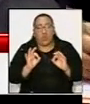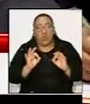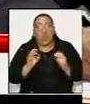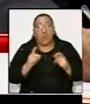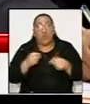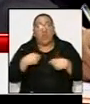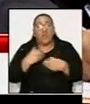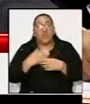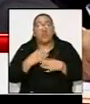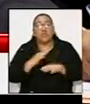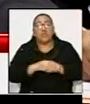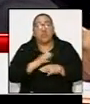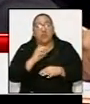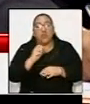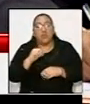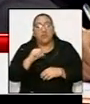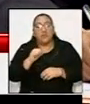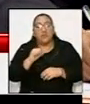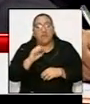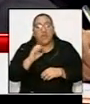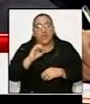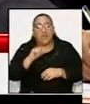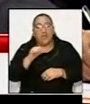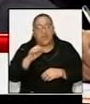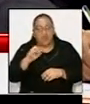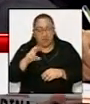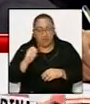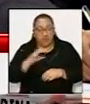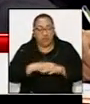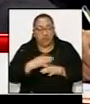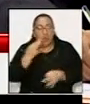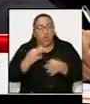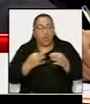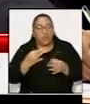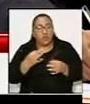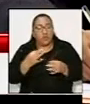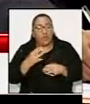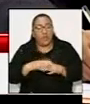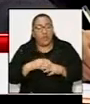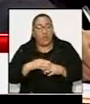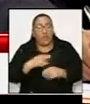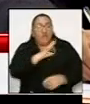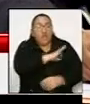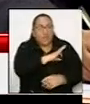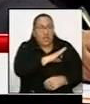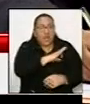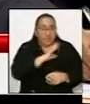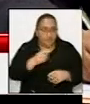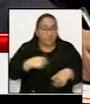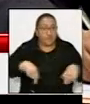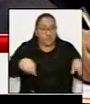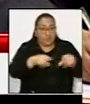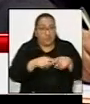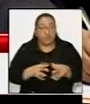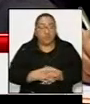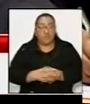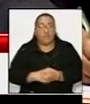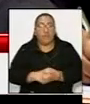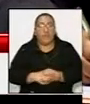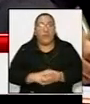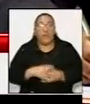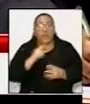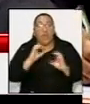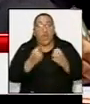consejeros ha aumentado la organización criminal a pesar que en casos los conseguidos en el